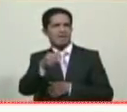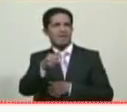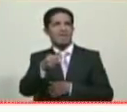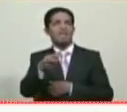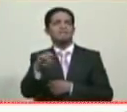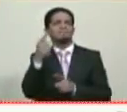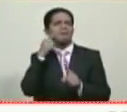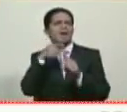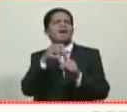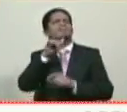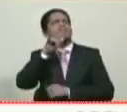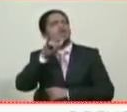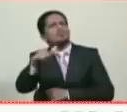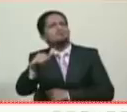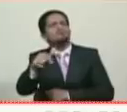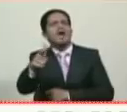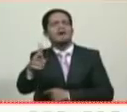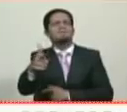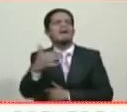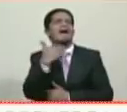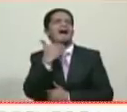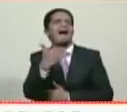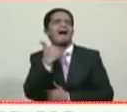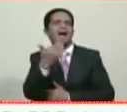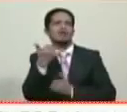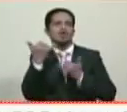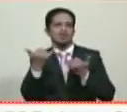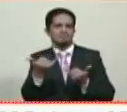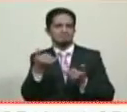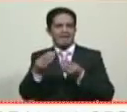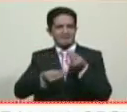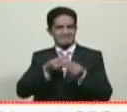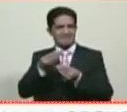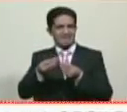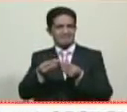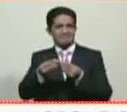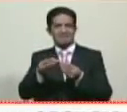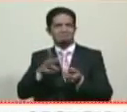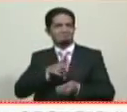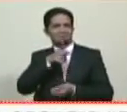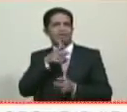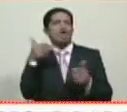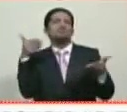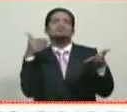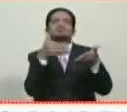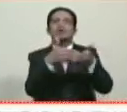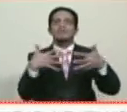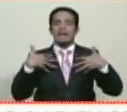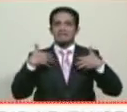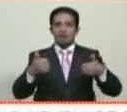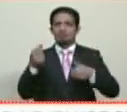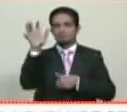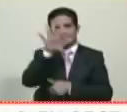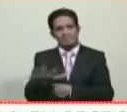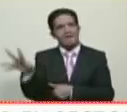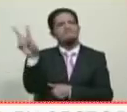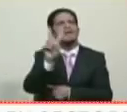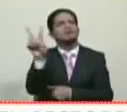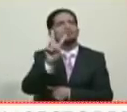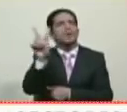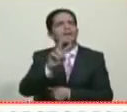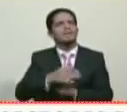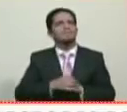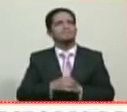el mayor acto criminal que se haya cometido contra la salud en Venezuela en toda su historia.